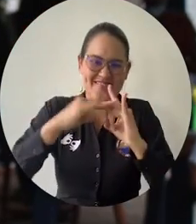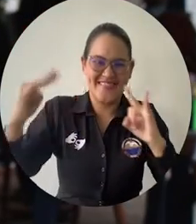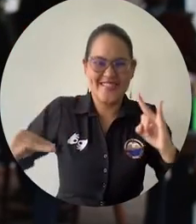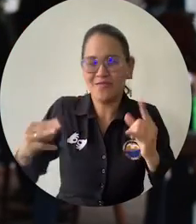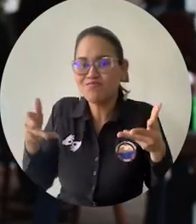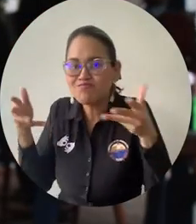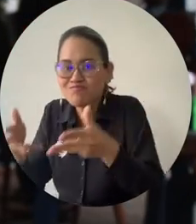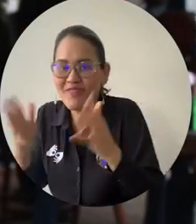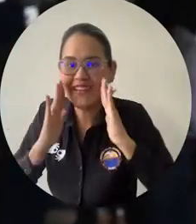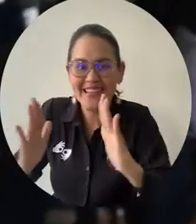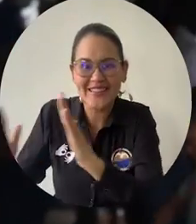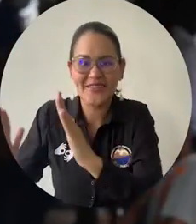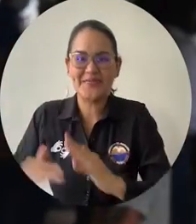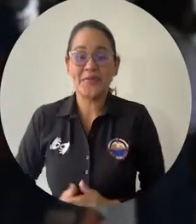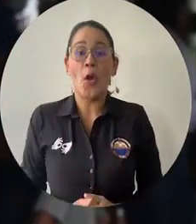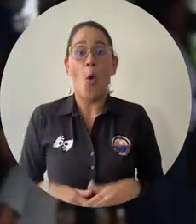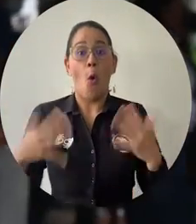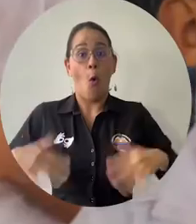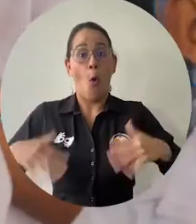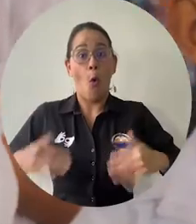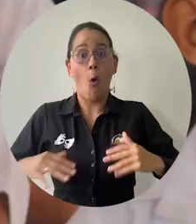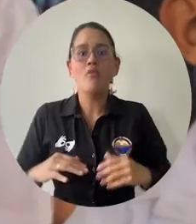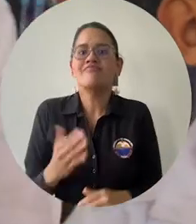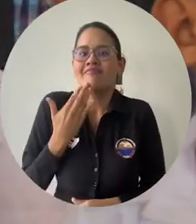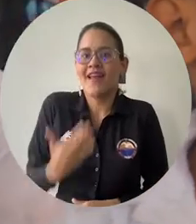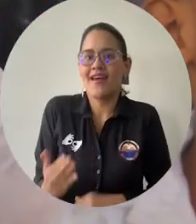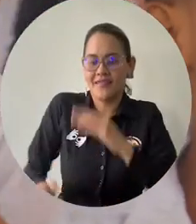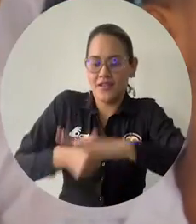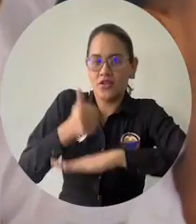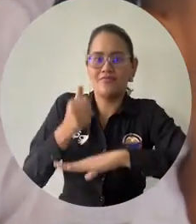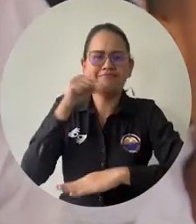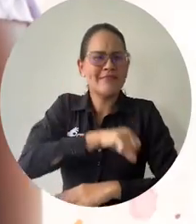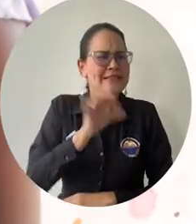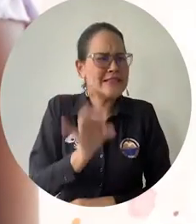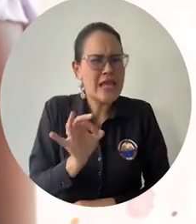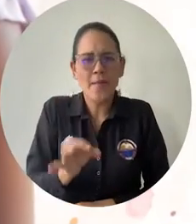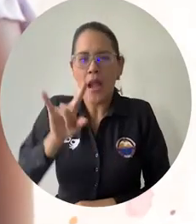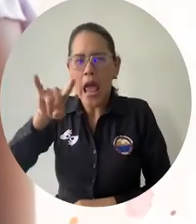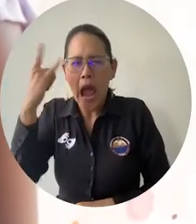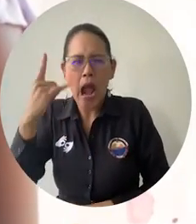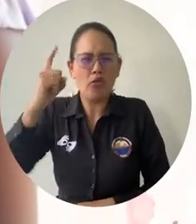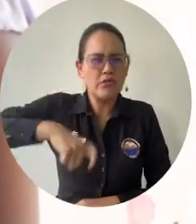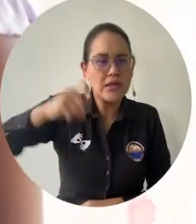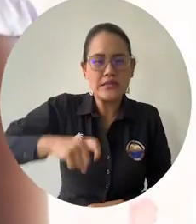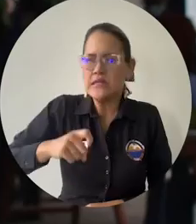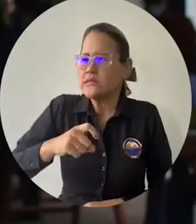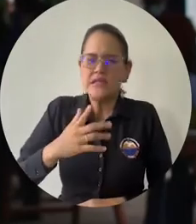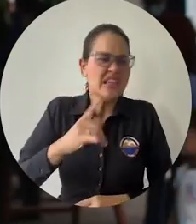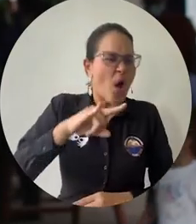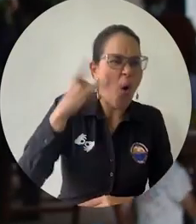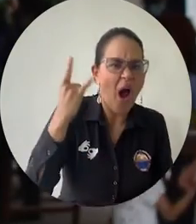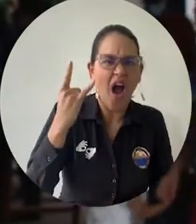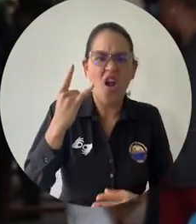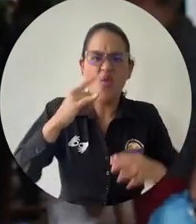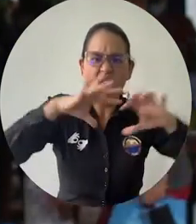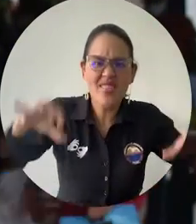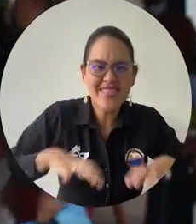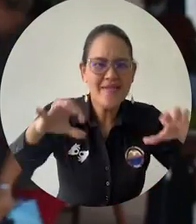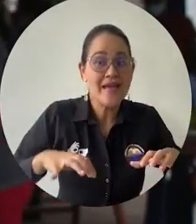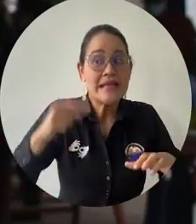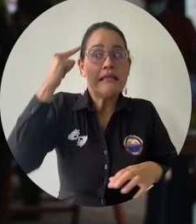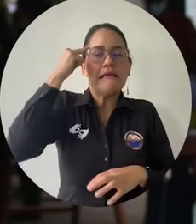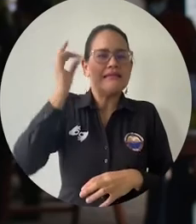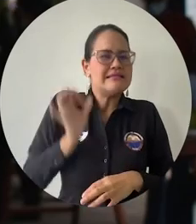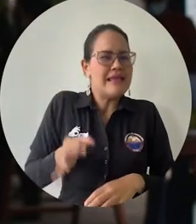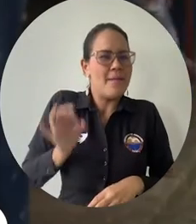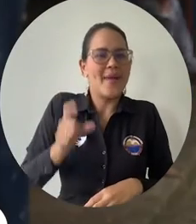ustedes, con el rector Pablo Vera, que siempre cualquier estrategia Santa Ana siempre la tienen prevista para todas las situaciones y todo lo